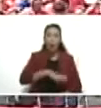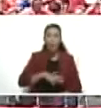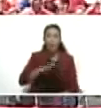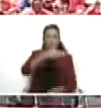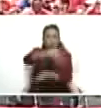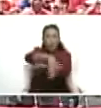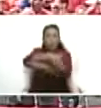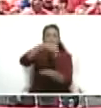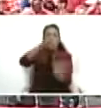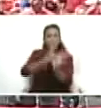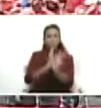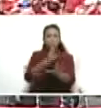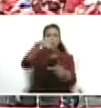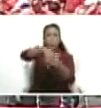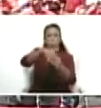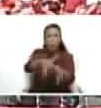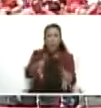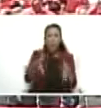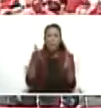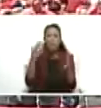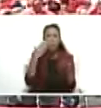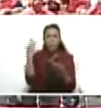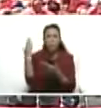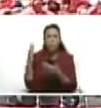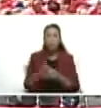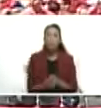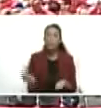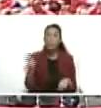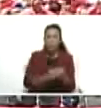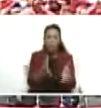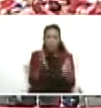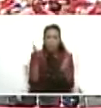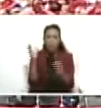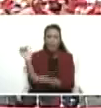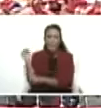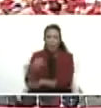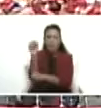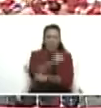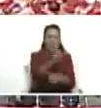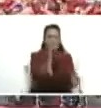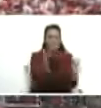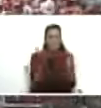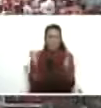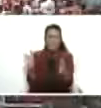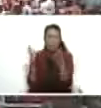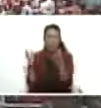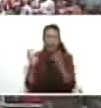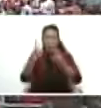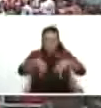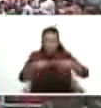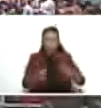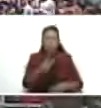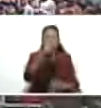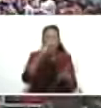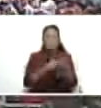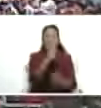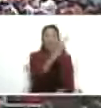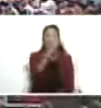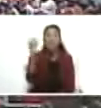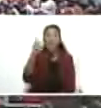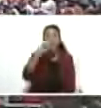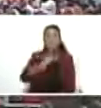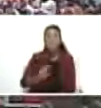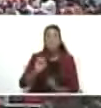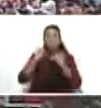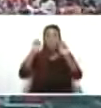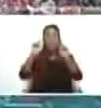calles a triunfar y a triunfar y a escribir la nueva historia de aquí al 2030. ¡Que viva el